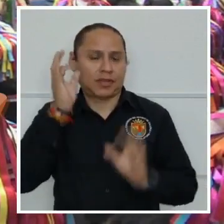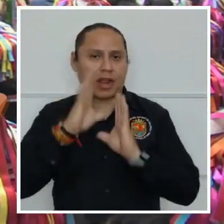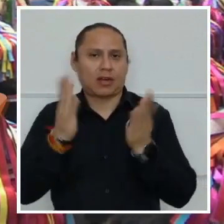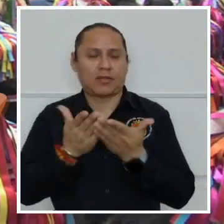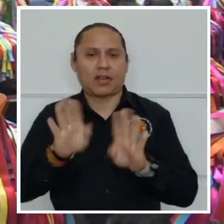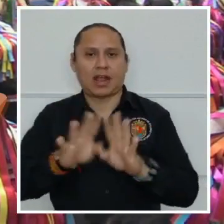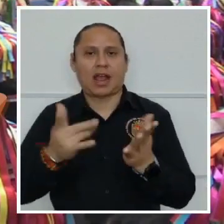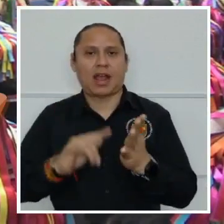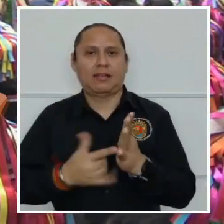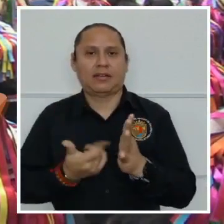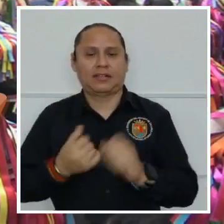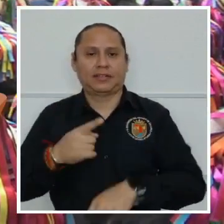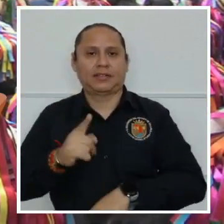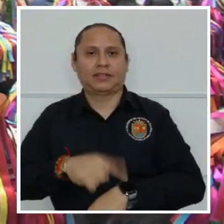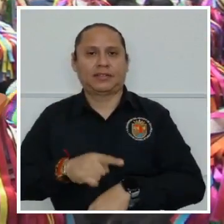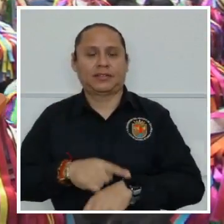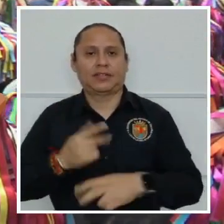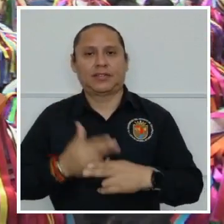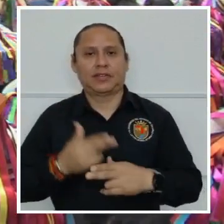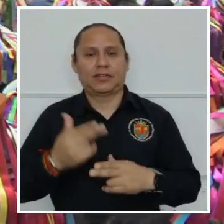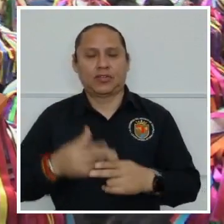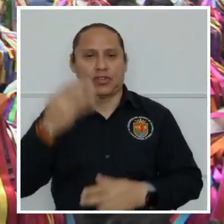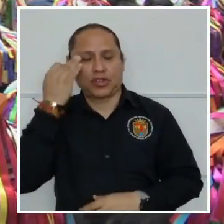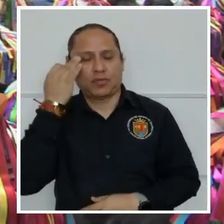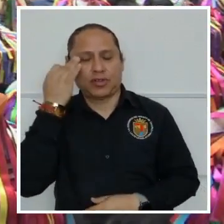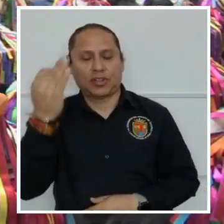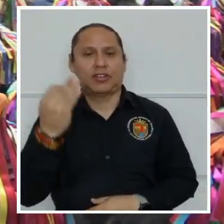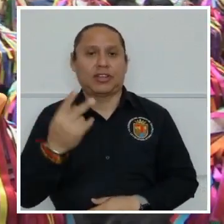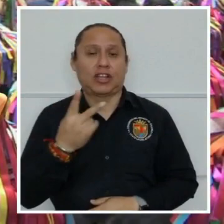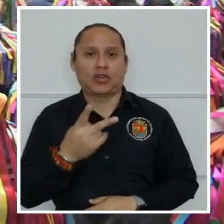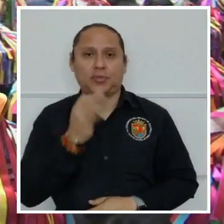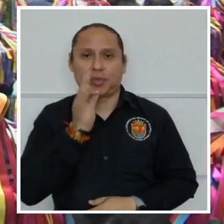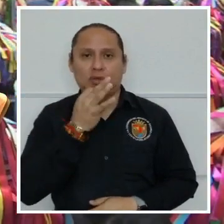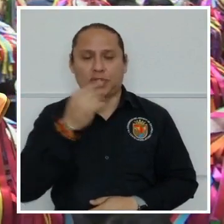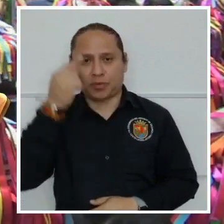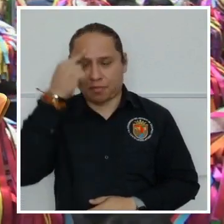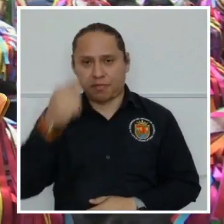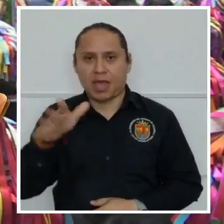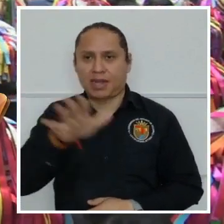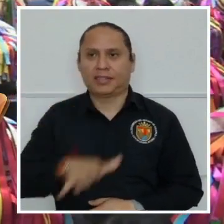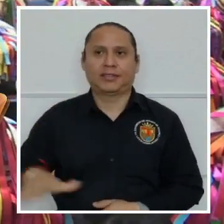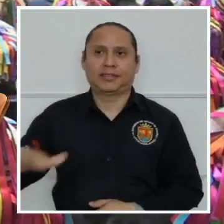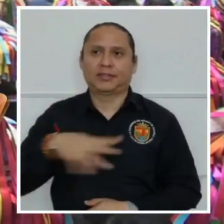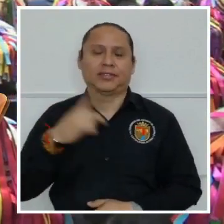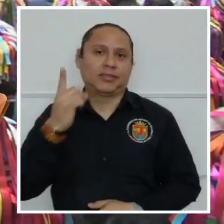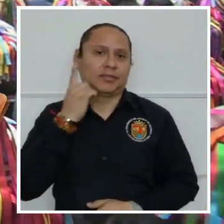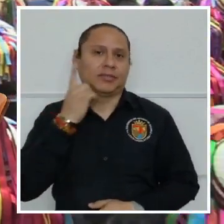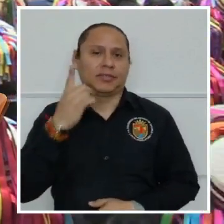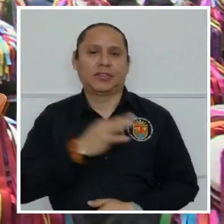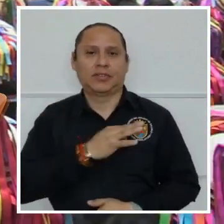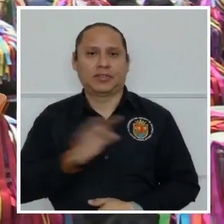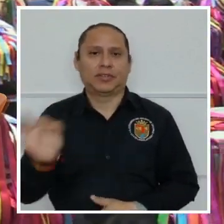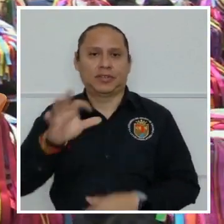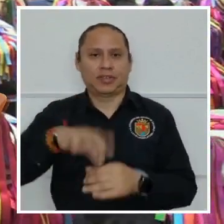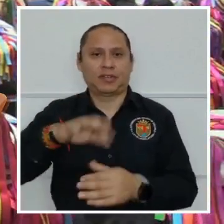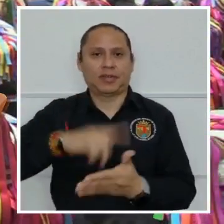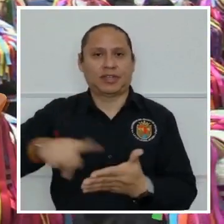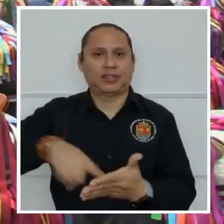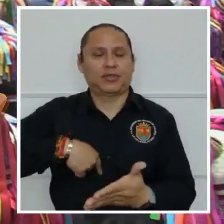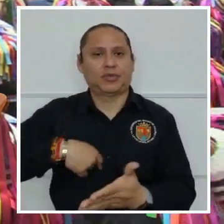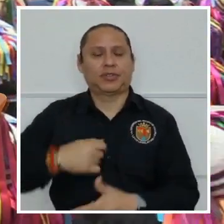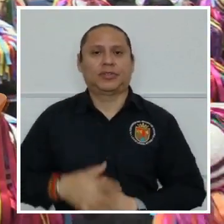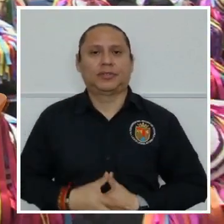Servicios Parlamentarios abra el sistema electrónico hasta por un tiempo máximo de 2 minutos para que las diputadas y los